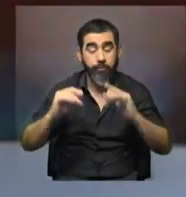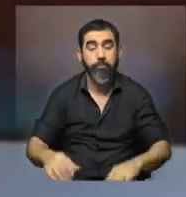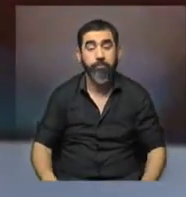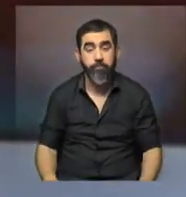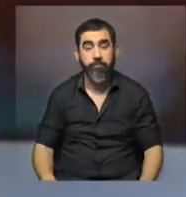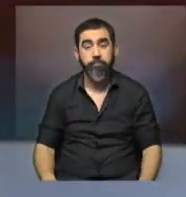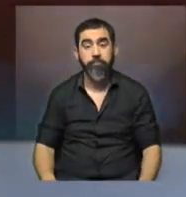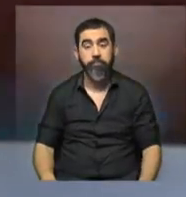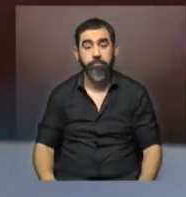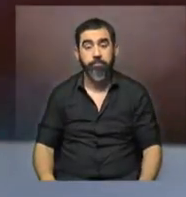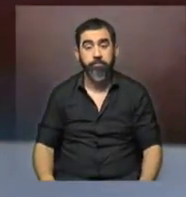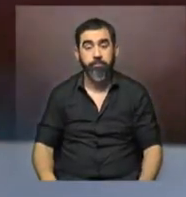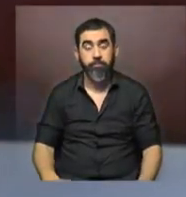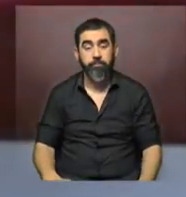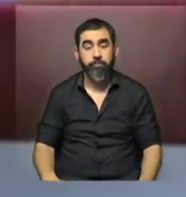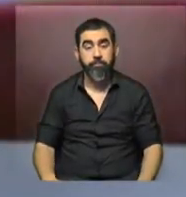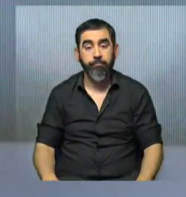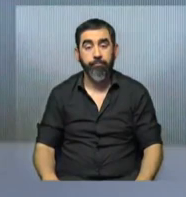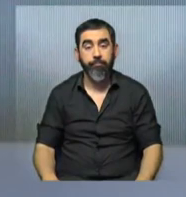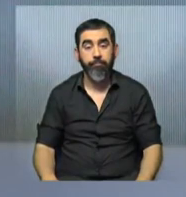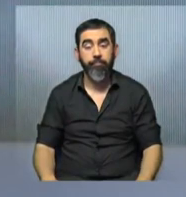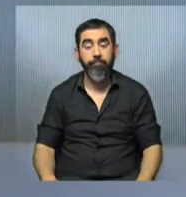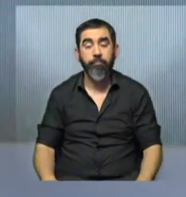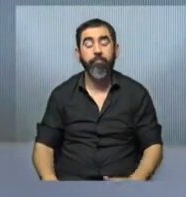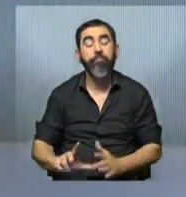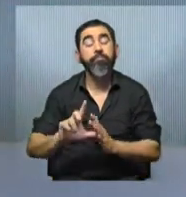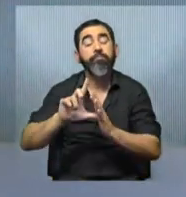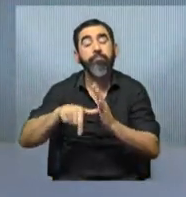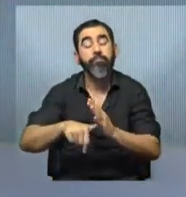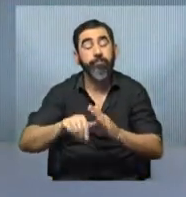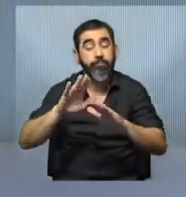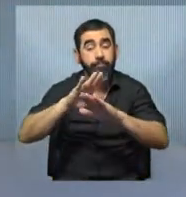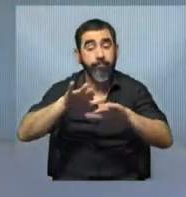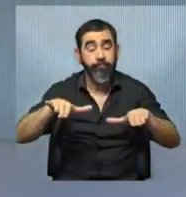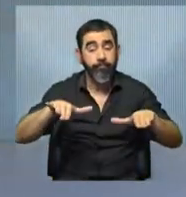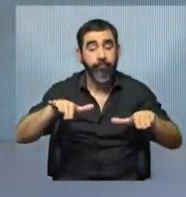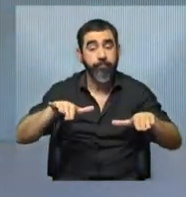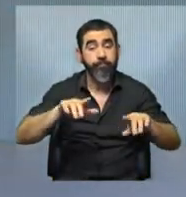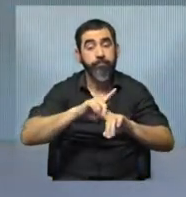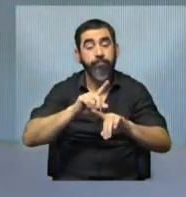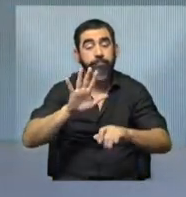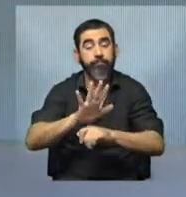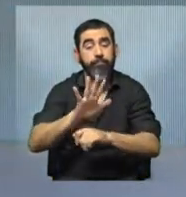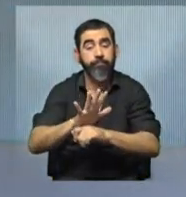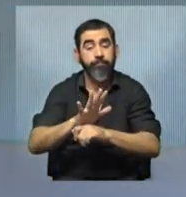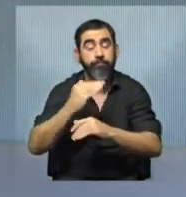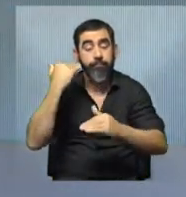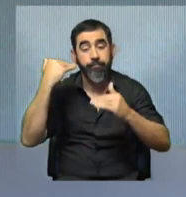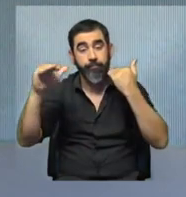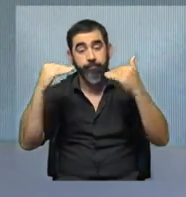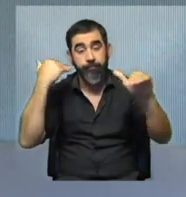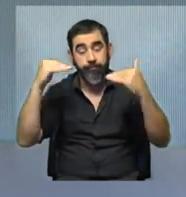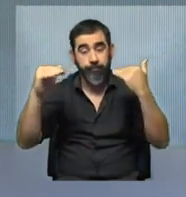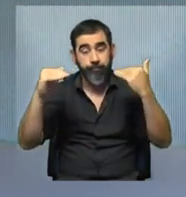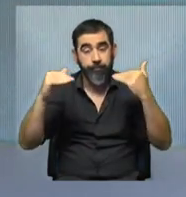eso. Lo tardíos que son los niños no es como nos pasó con los adolescentes, que